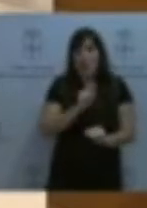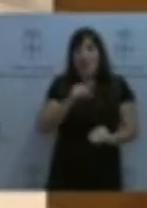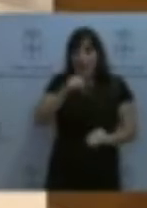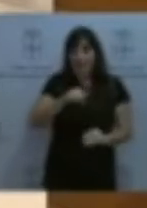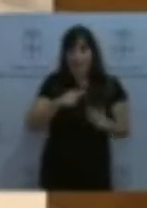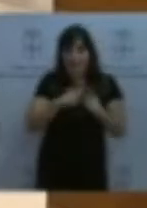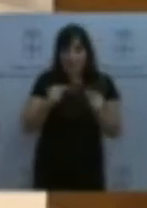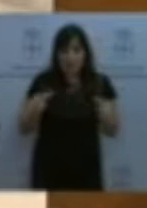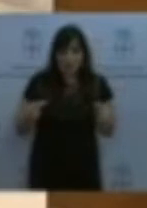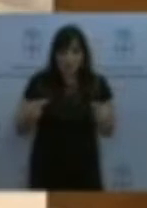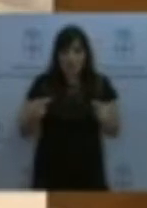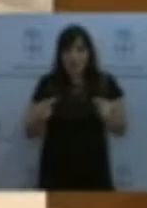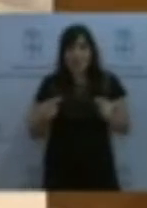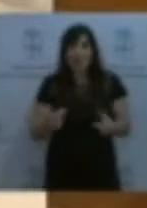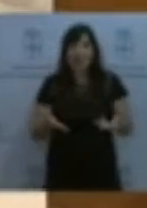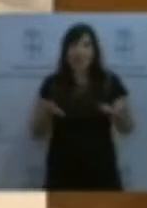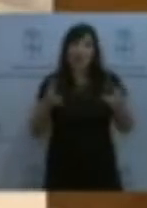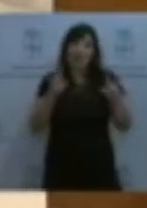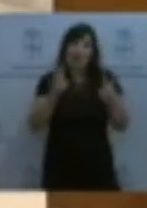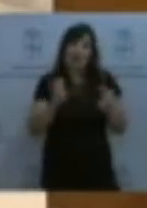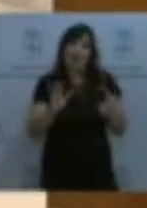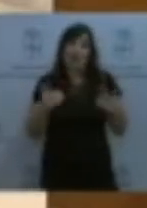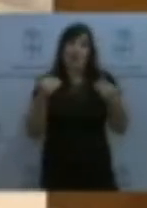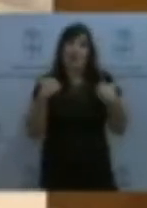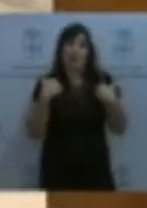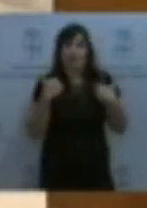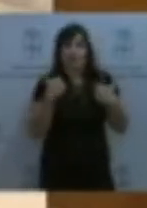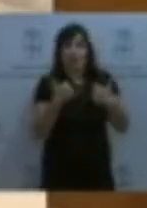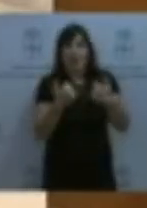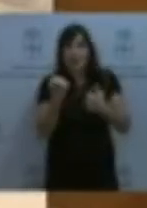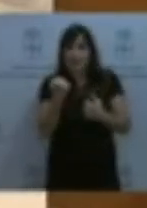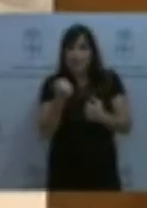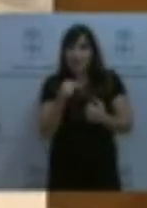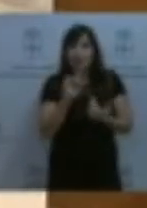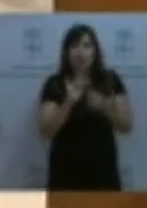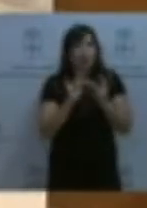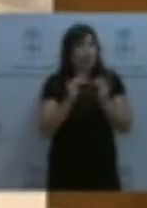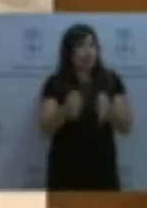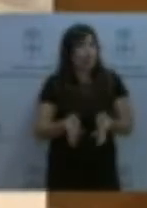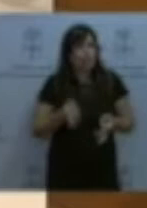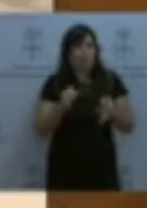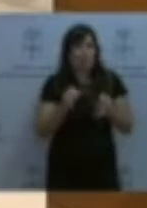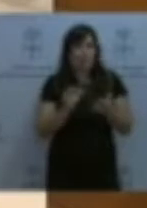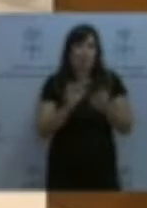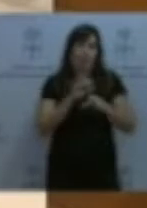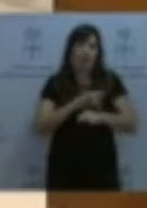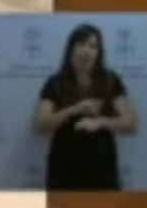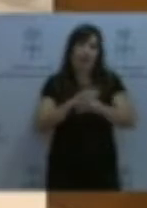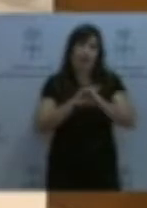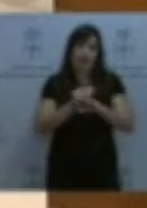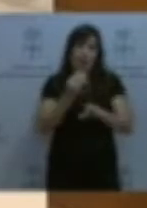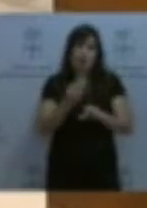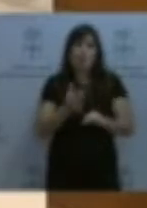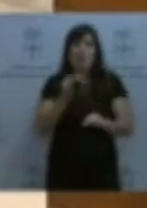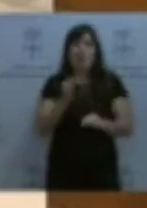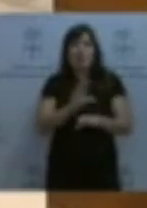energética, está en continuo contacto con la Agencia Regional de Consumo y con la Consejería de Derechos Sociales, tratando de